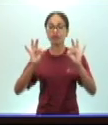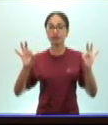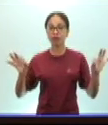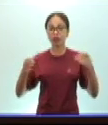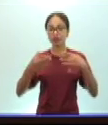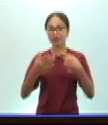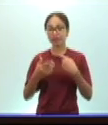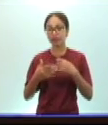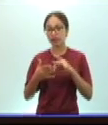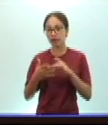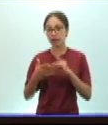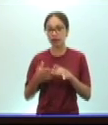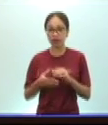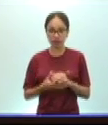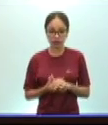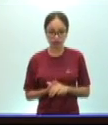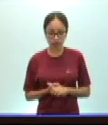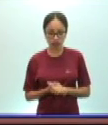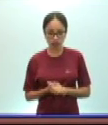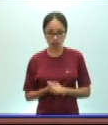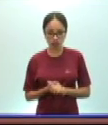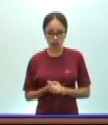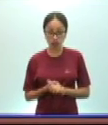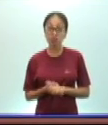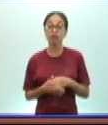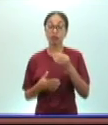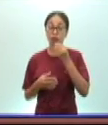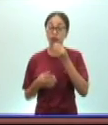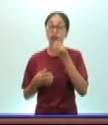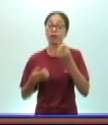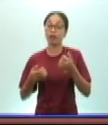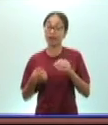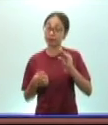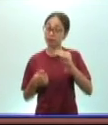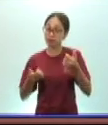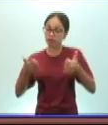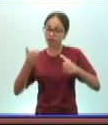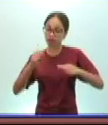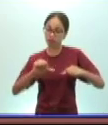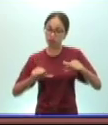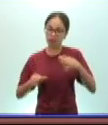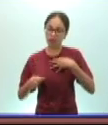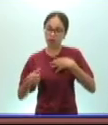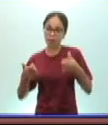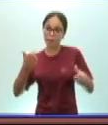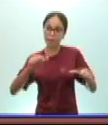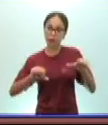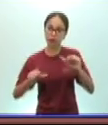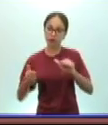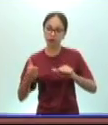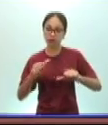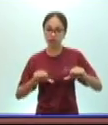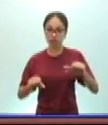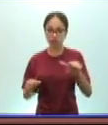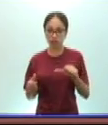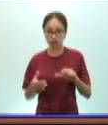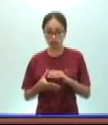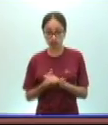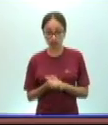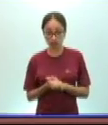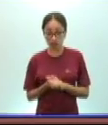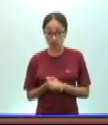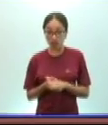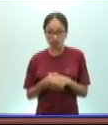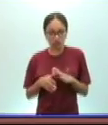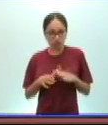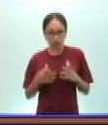podemos decir que tenemos una mezcla que según su aspecto externo es una mezcla